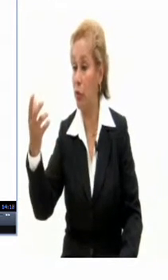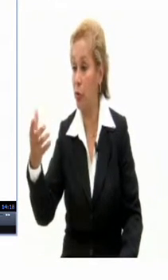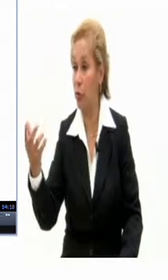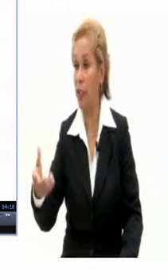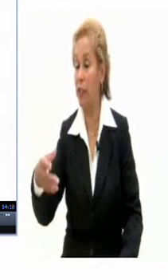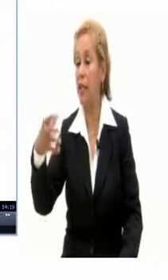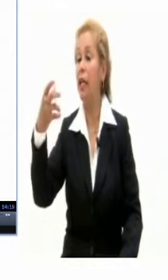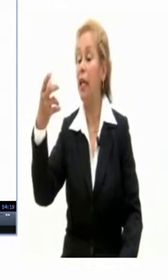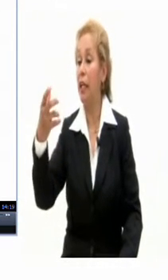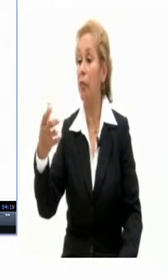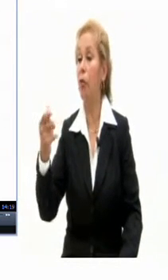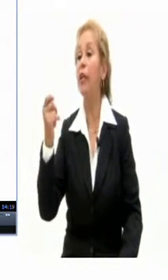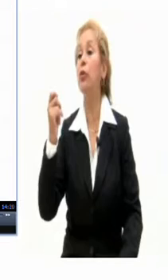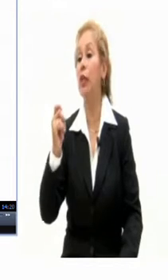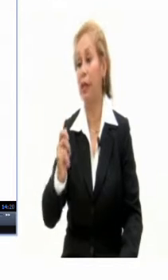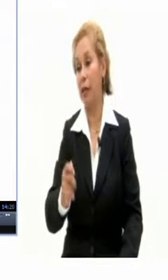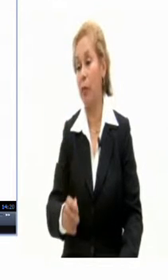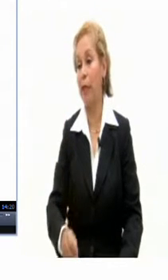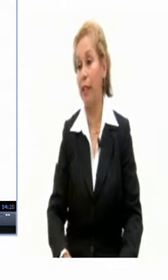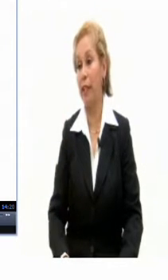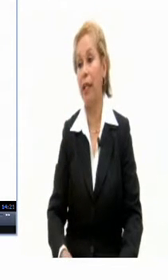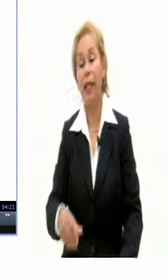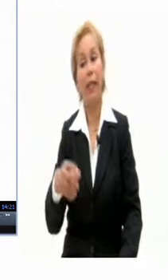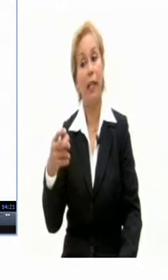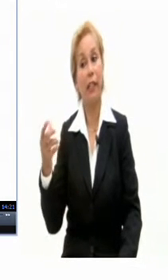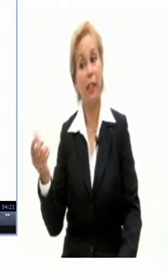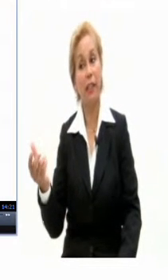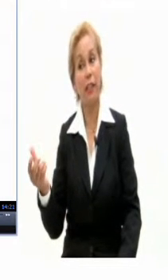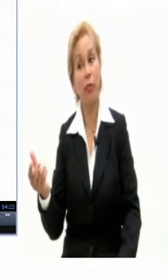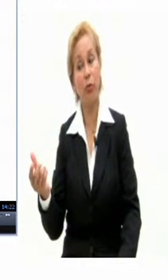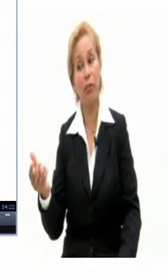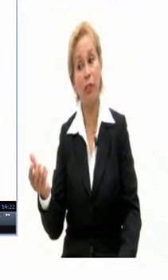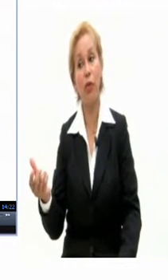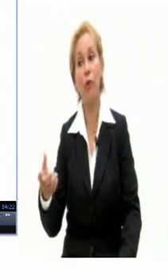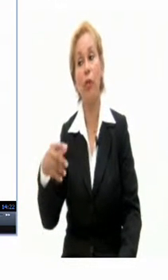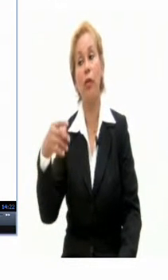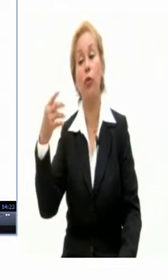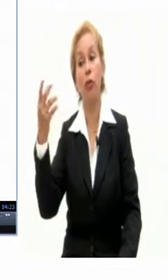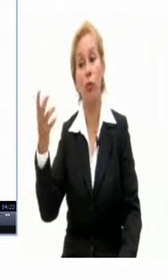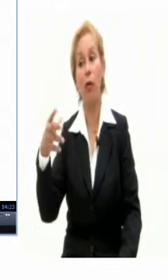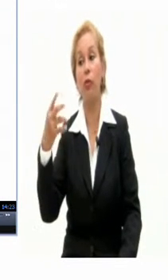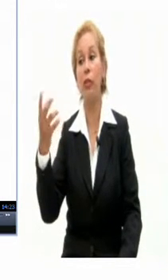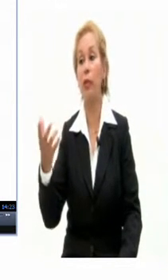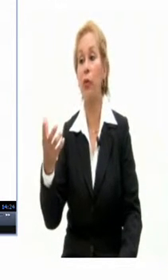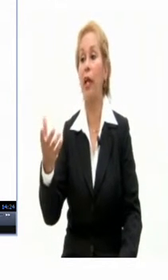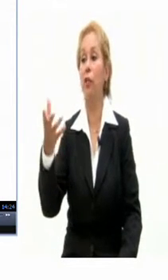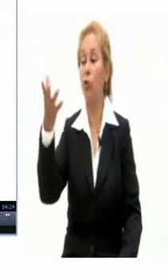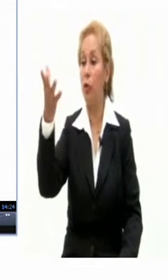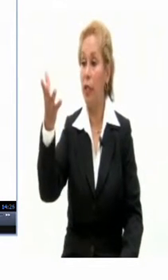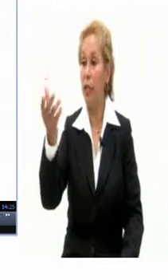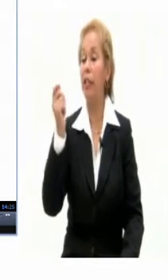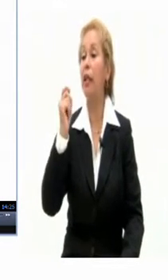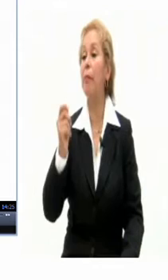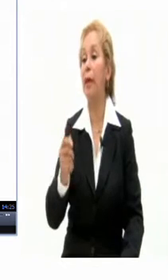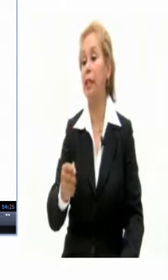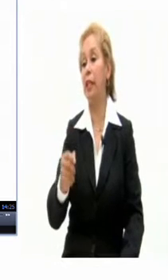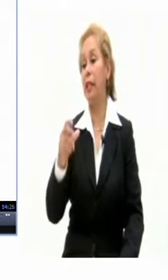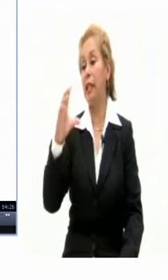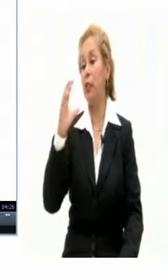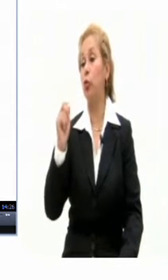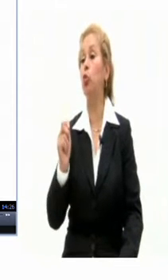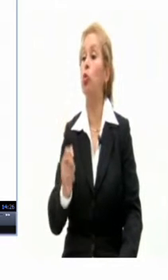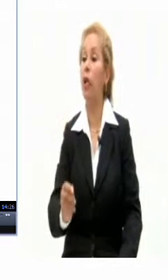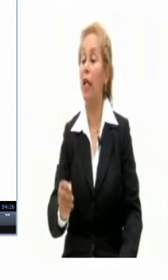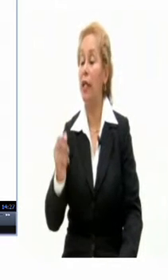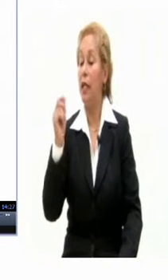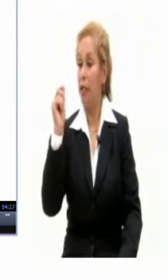a disposición de ustedes en el momento que crean conveniente. Les agradecemos su atención y continuamos desarrollando esta parte